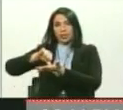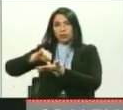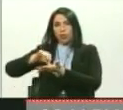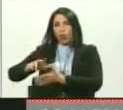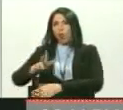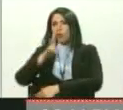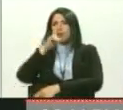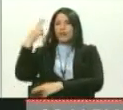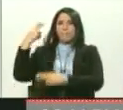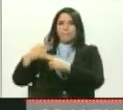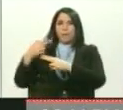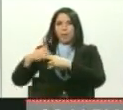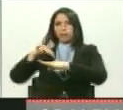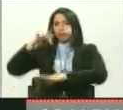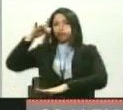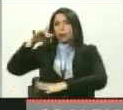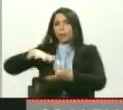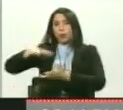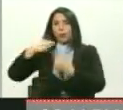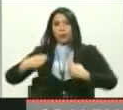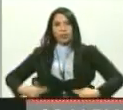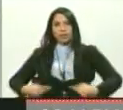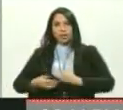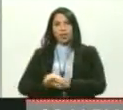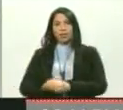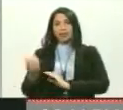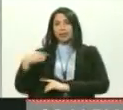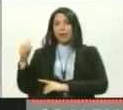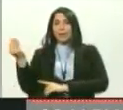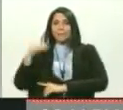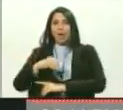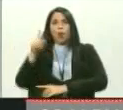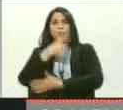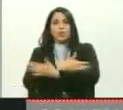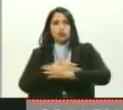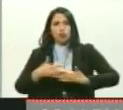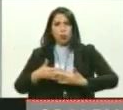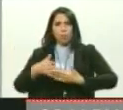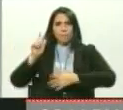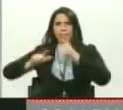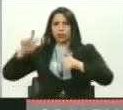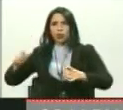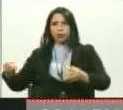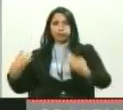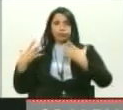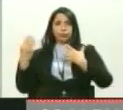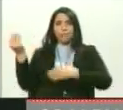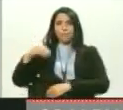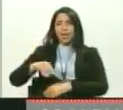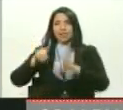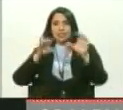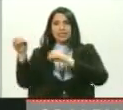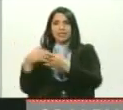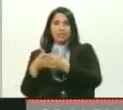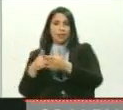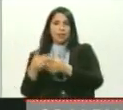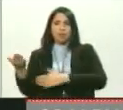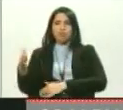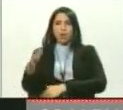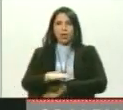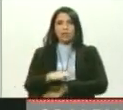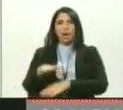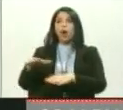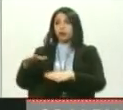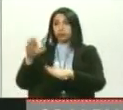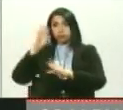pavoroso de una crisis humanitaria que tiene más de 1 millón de casos, que tiene más de 60.000 muertos, que se ocupe